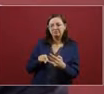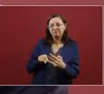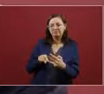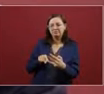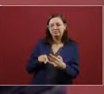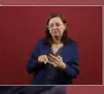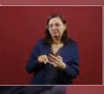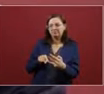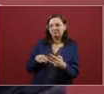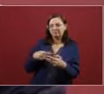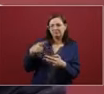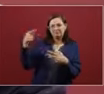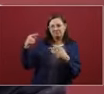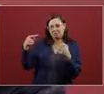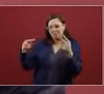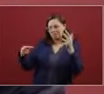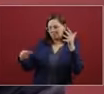Nada de eso.